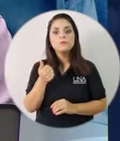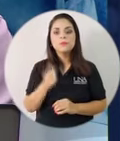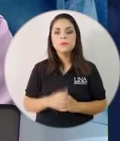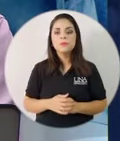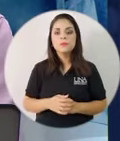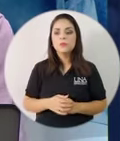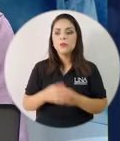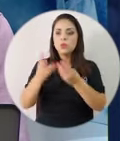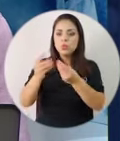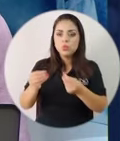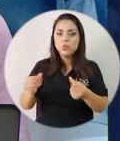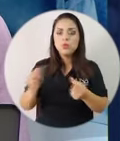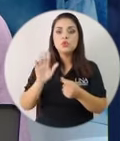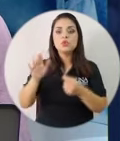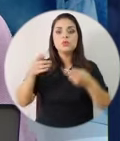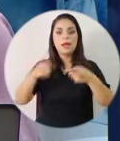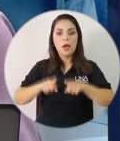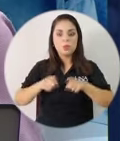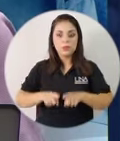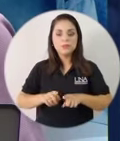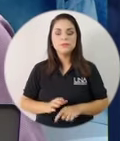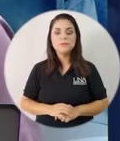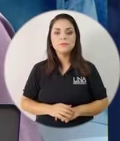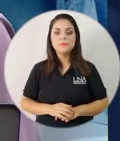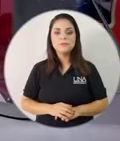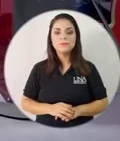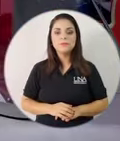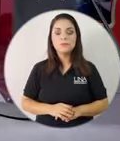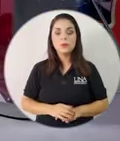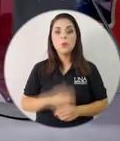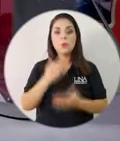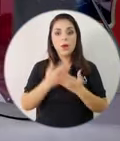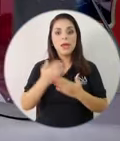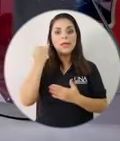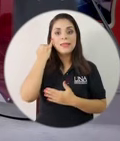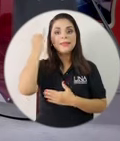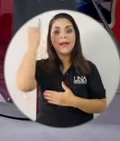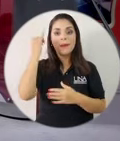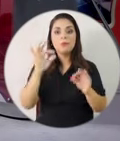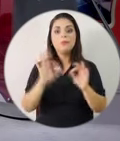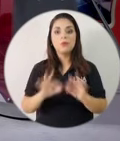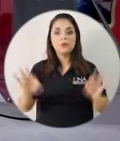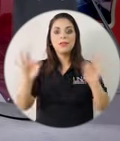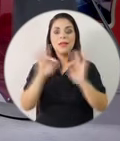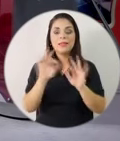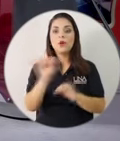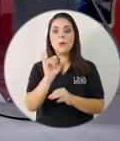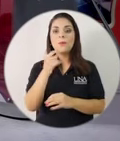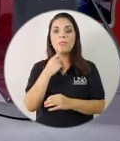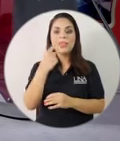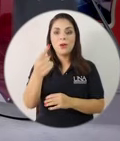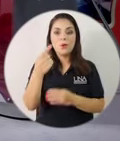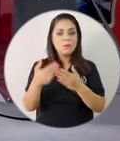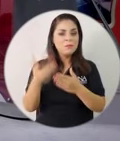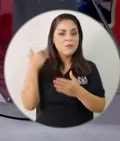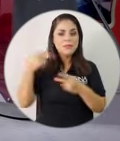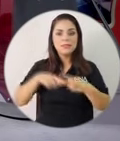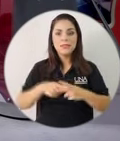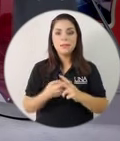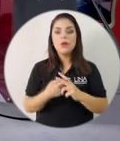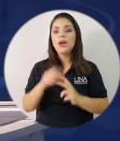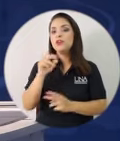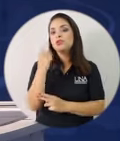sino desde sus causas, desde sus factores más estructurales. Sí, una iniciativa bien importante, como mencionábamos al